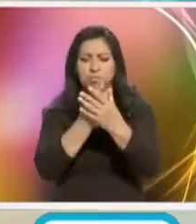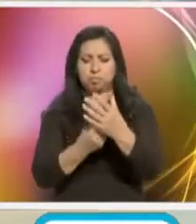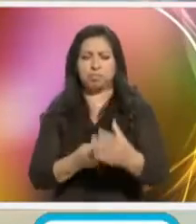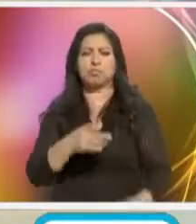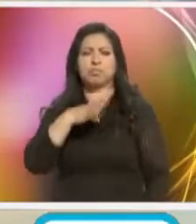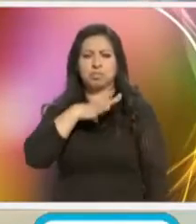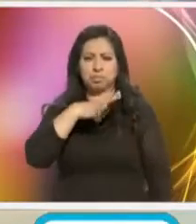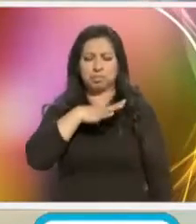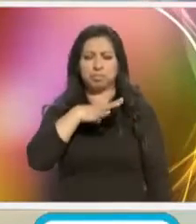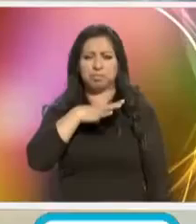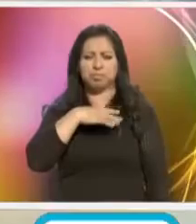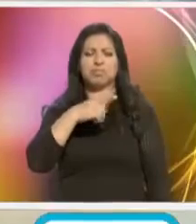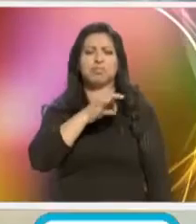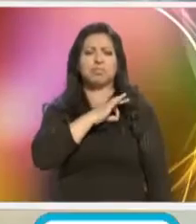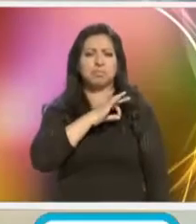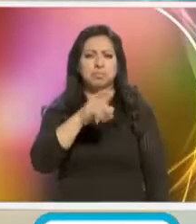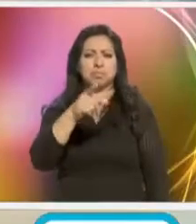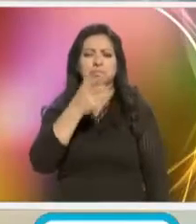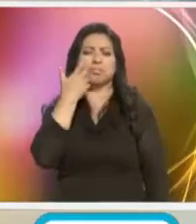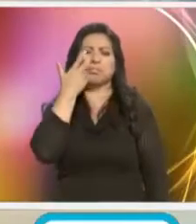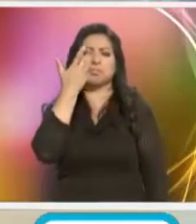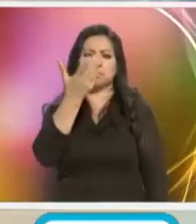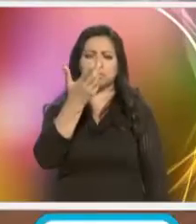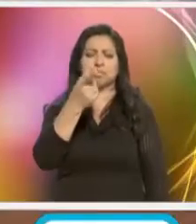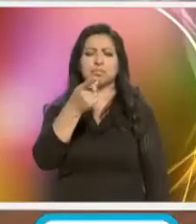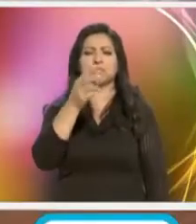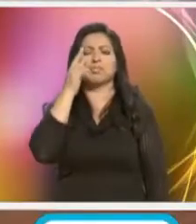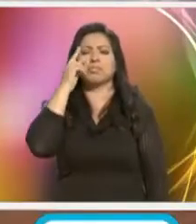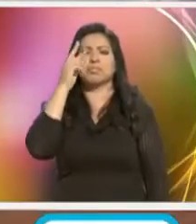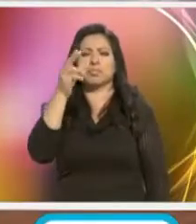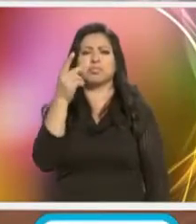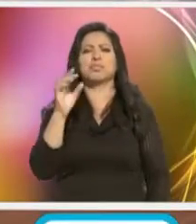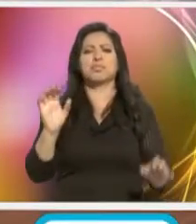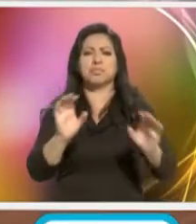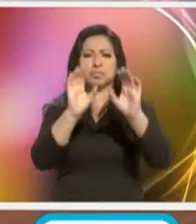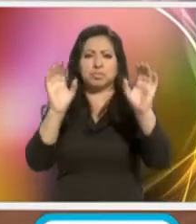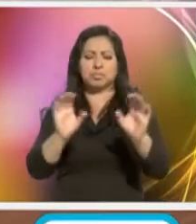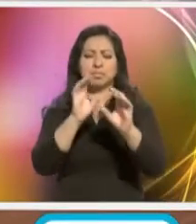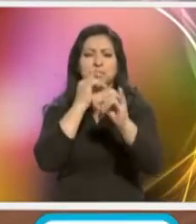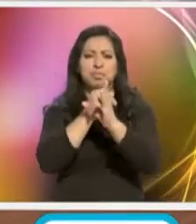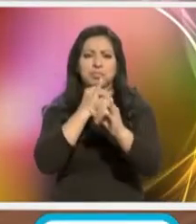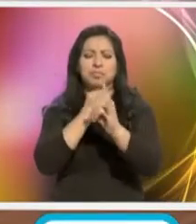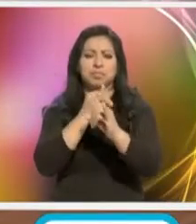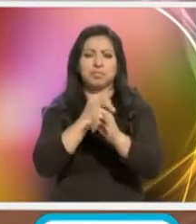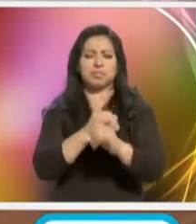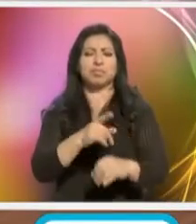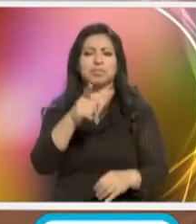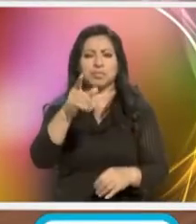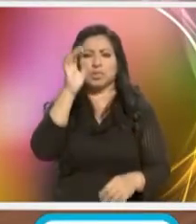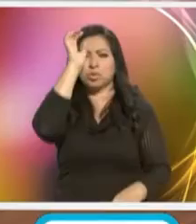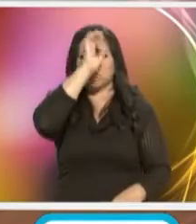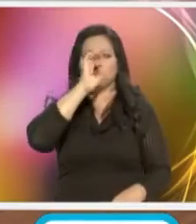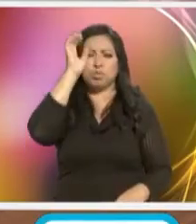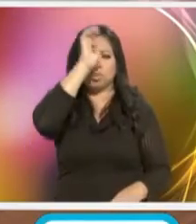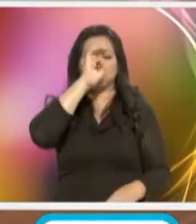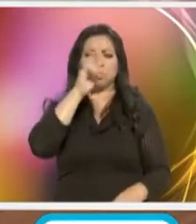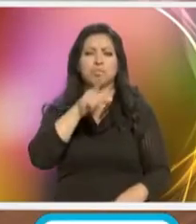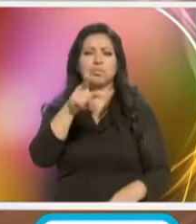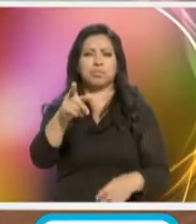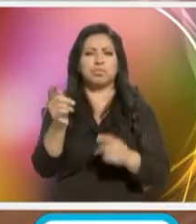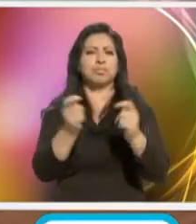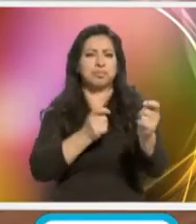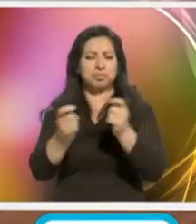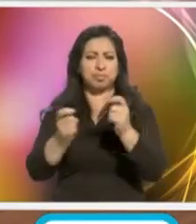tenemos como todas las bases para que toda la gente pueda tener acceso a esta programación y por supuesto estos servicios culturales. Yesenia Ramírez, líder, coordinador